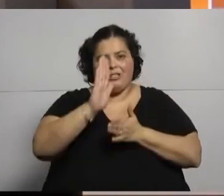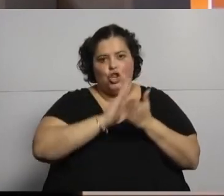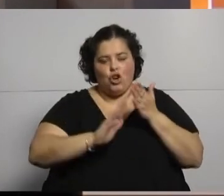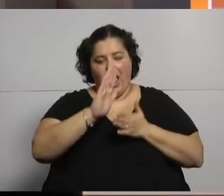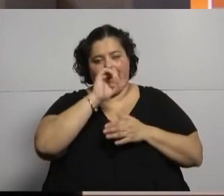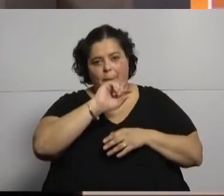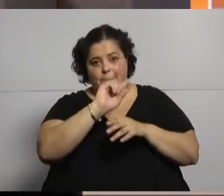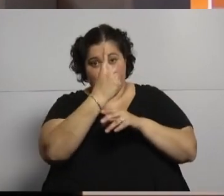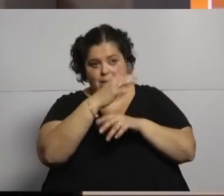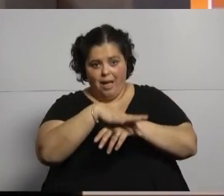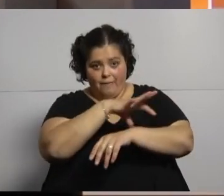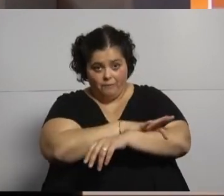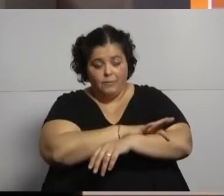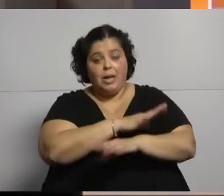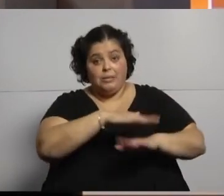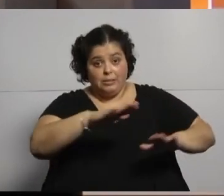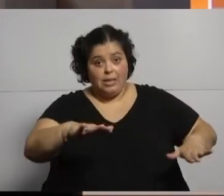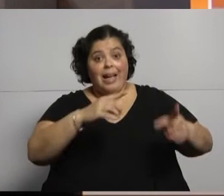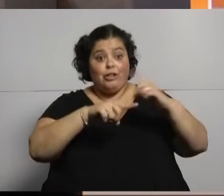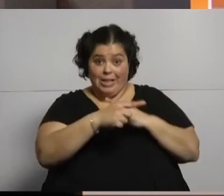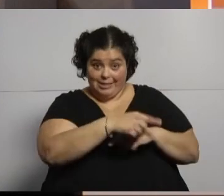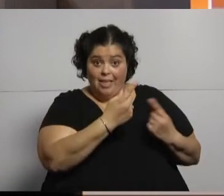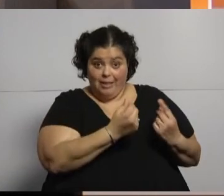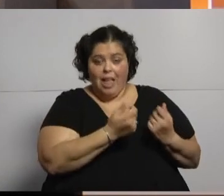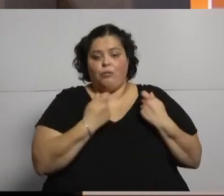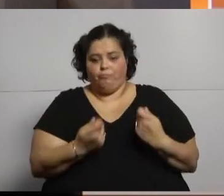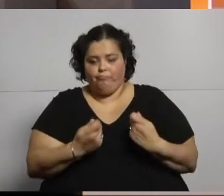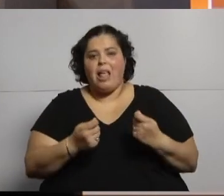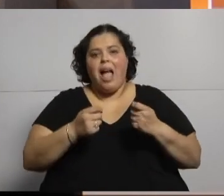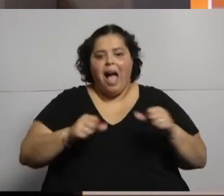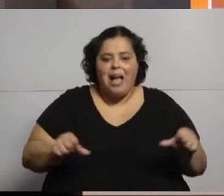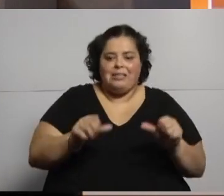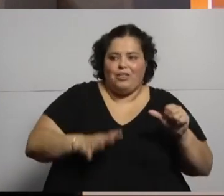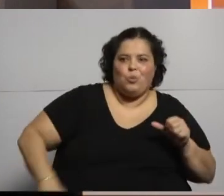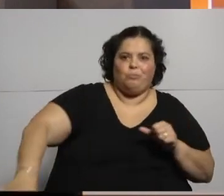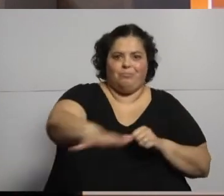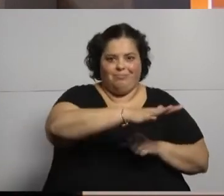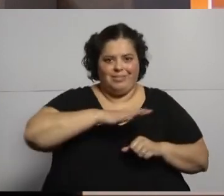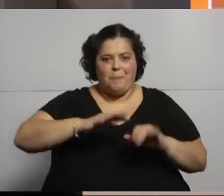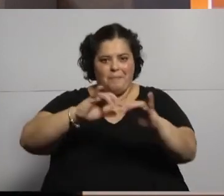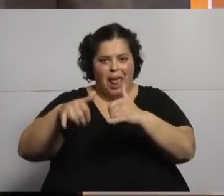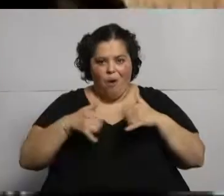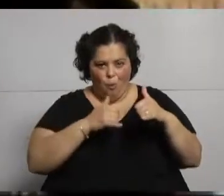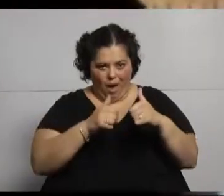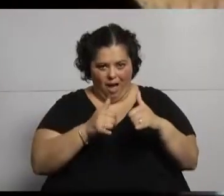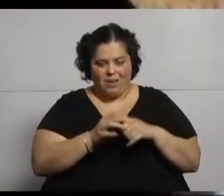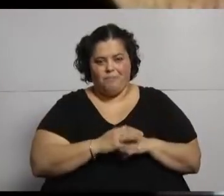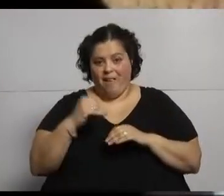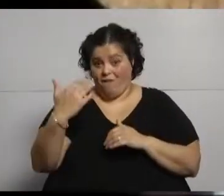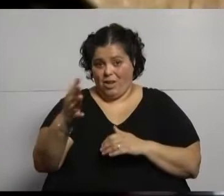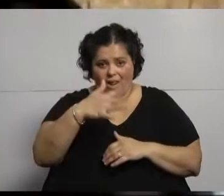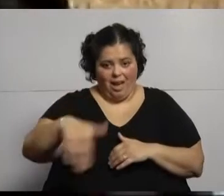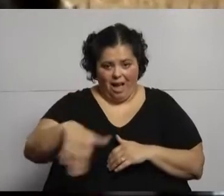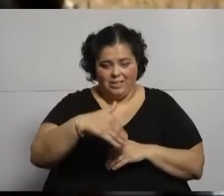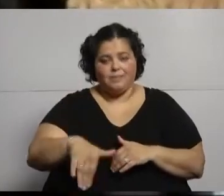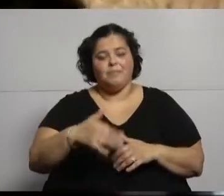destrabarlo y con ese dinero estamos haciendo una vereda para jugar. Esa vereda tiene una rayuela, tiene un tablero de ajedrez